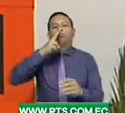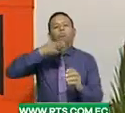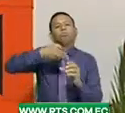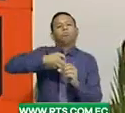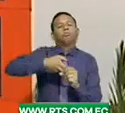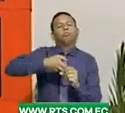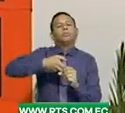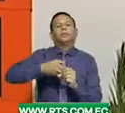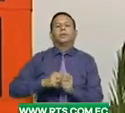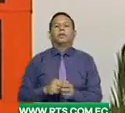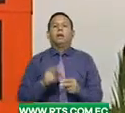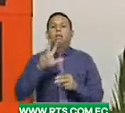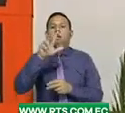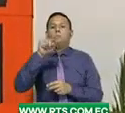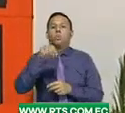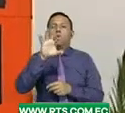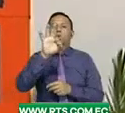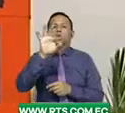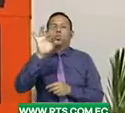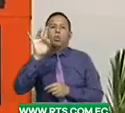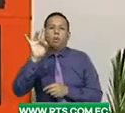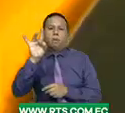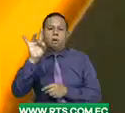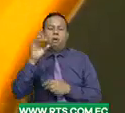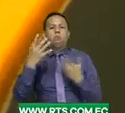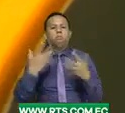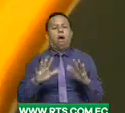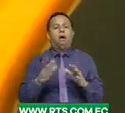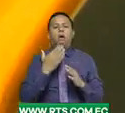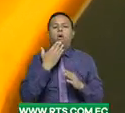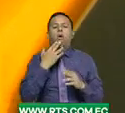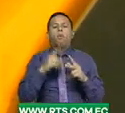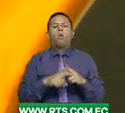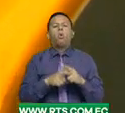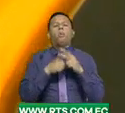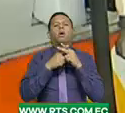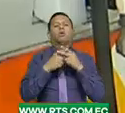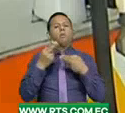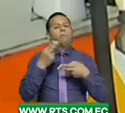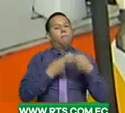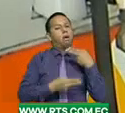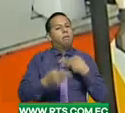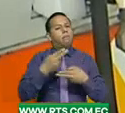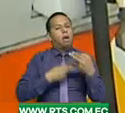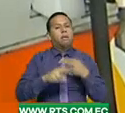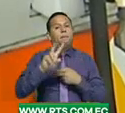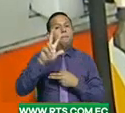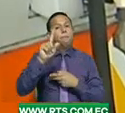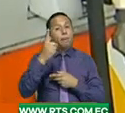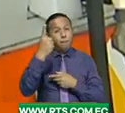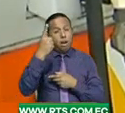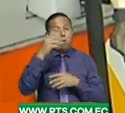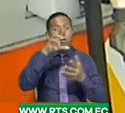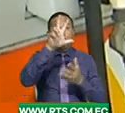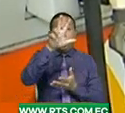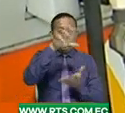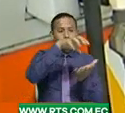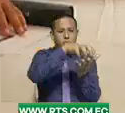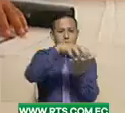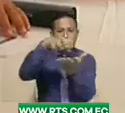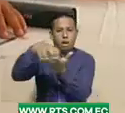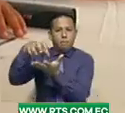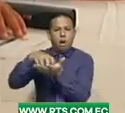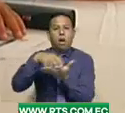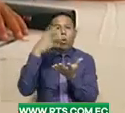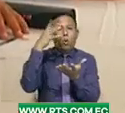por galón. Dentro de este plan piloto se comercializará el combustible primero en tres provincias: Guayas, Esmeraldas y